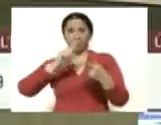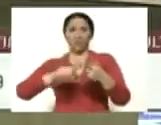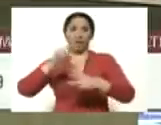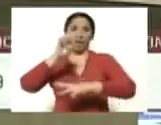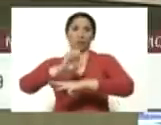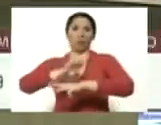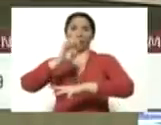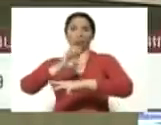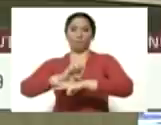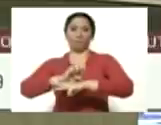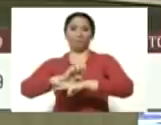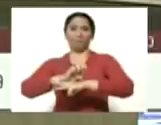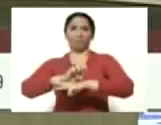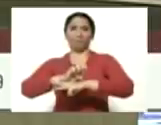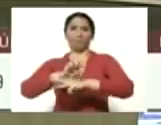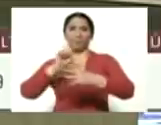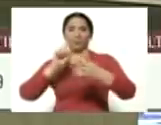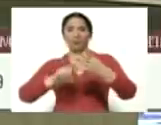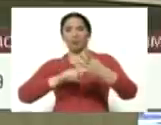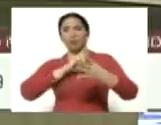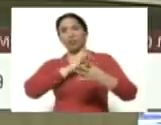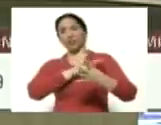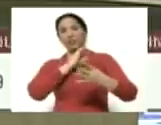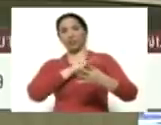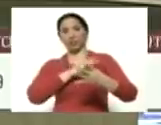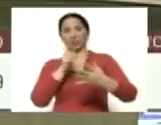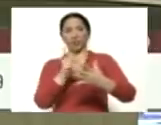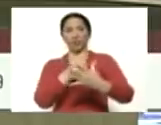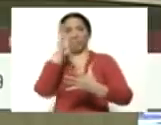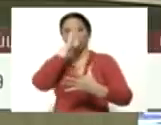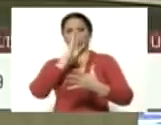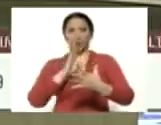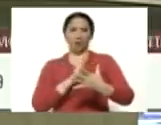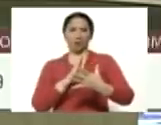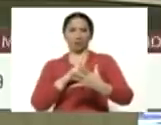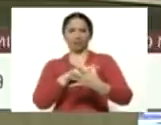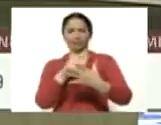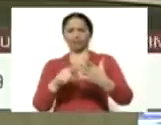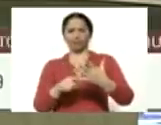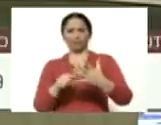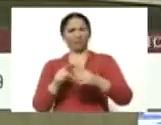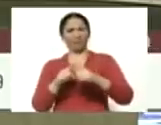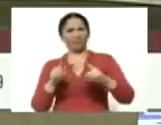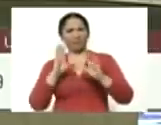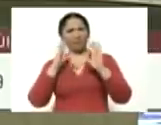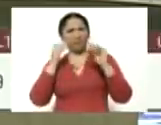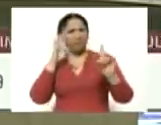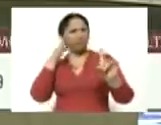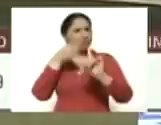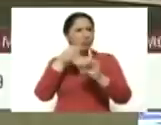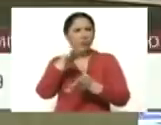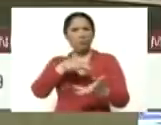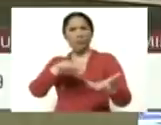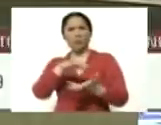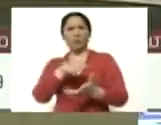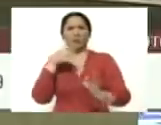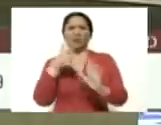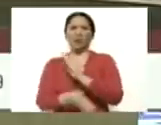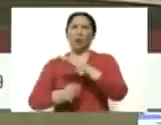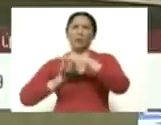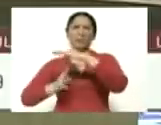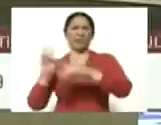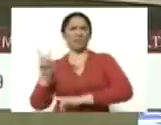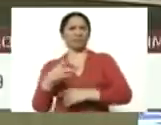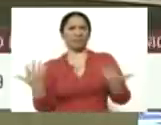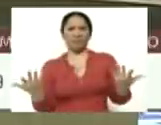Ecuador, Chile y Brasil para que atiendan la situación de los migrantes